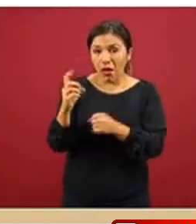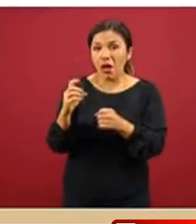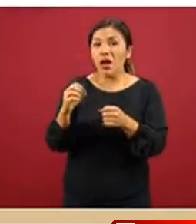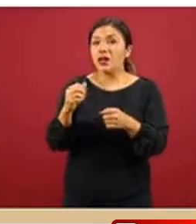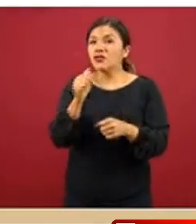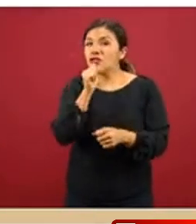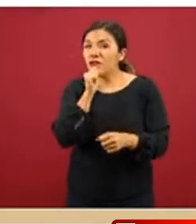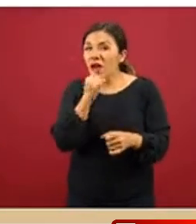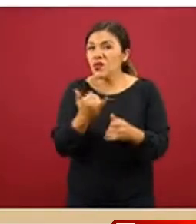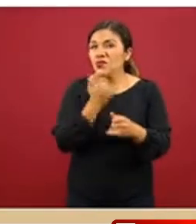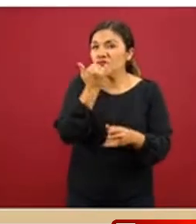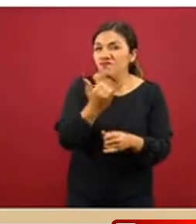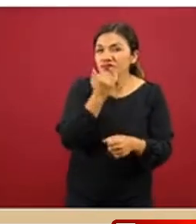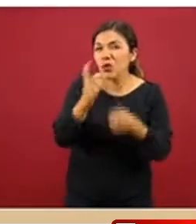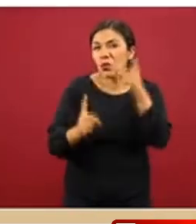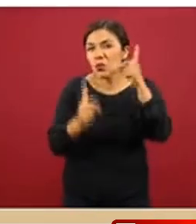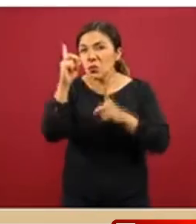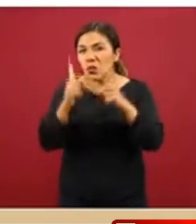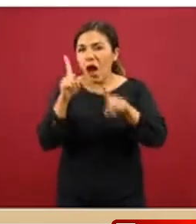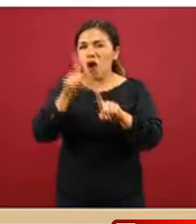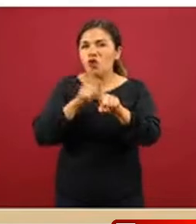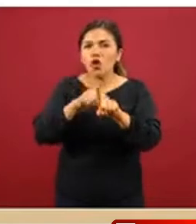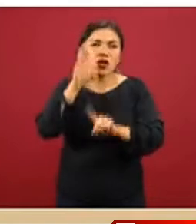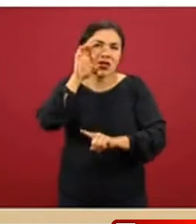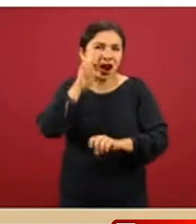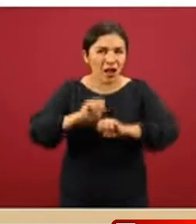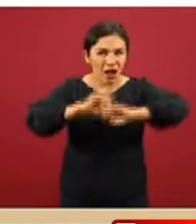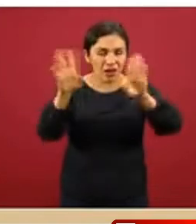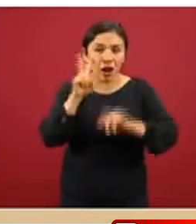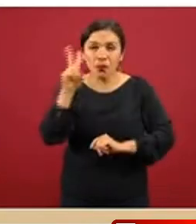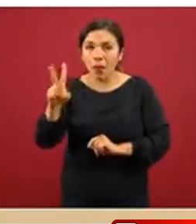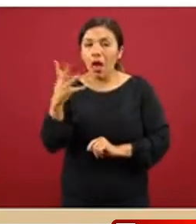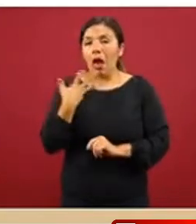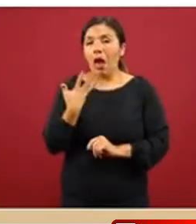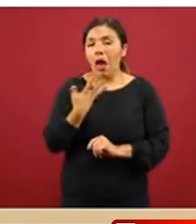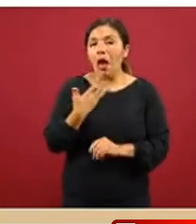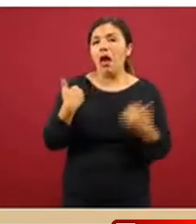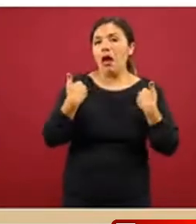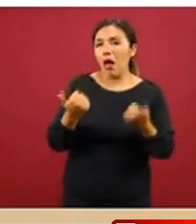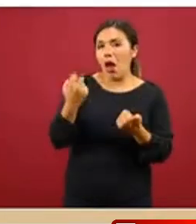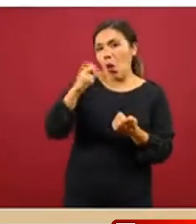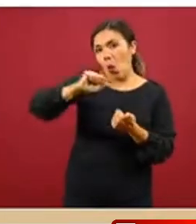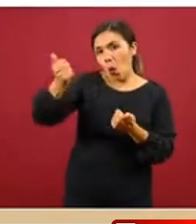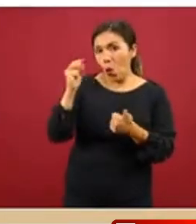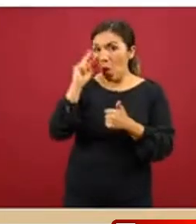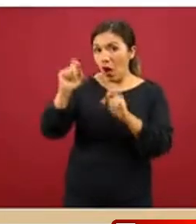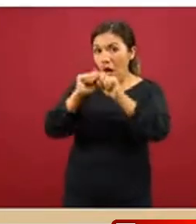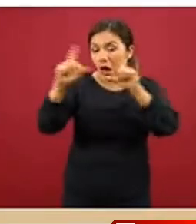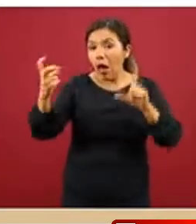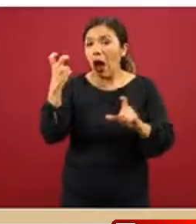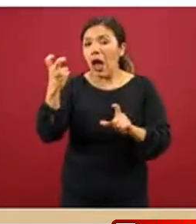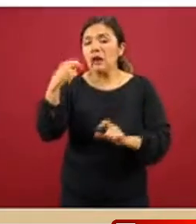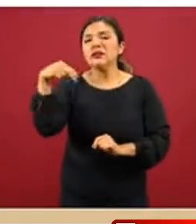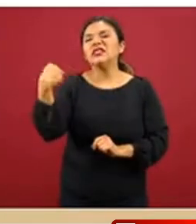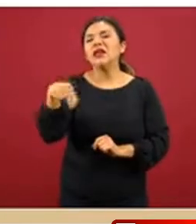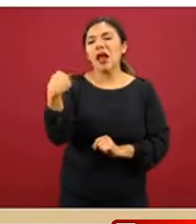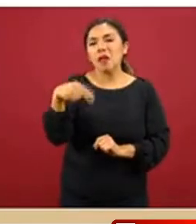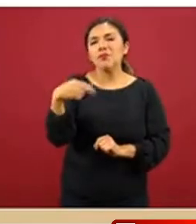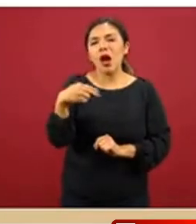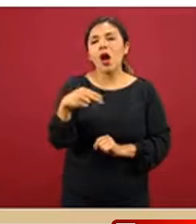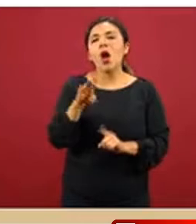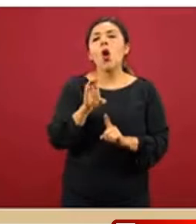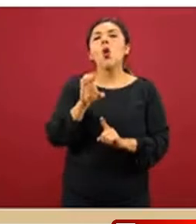aún sospechosos que están en color naranja claro, obtenemos la siguiente diapositiva, a la cual hemos denominado